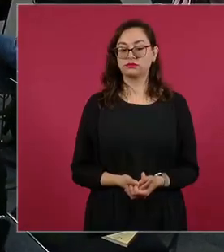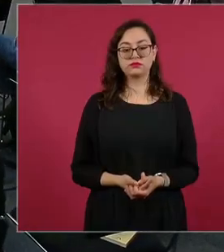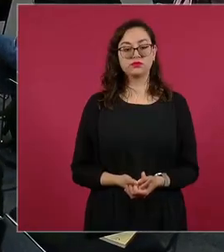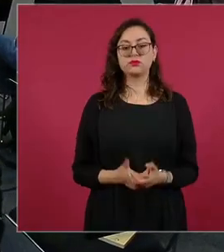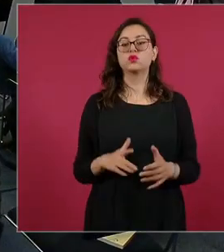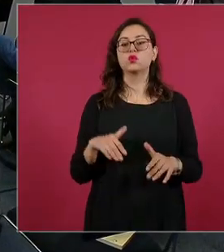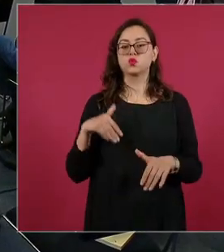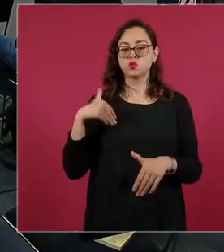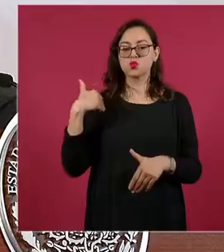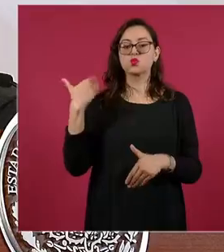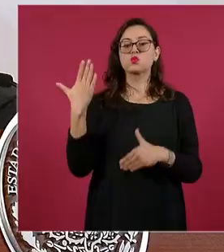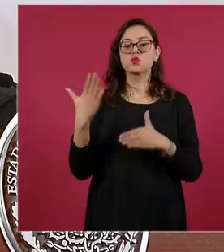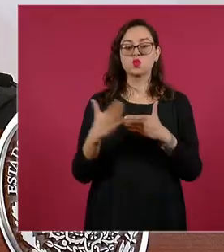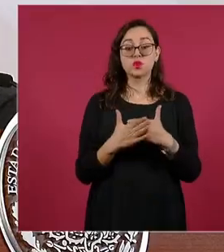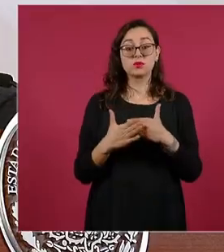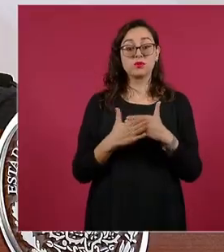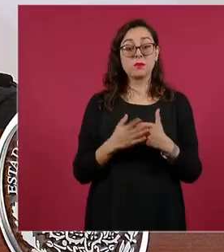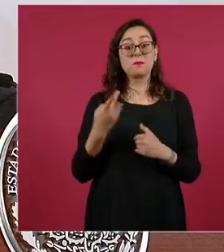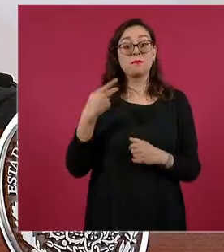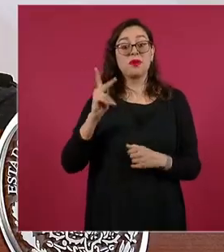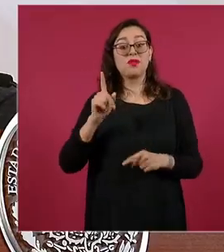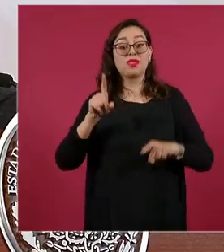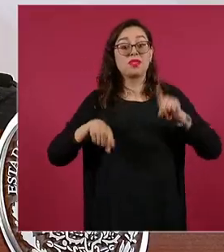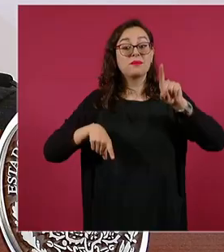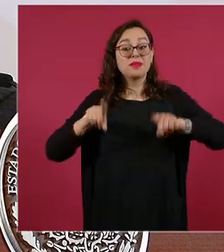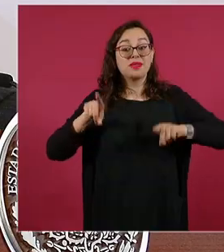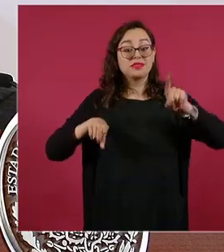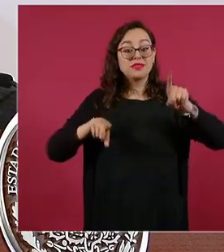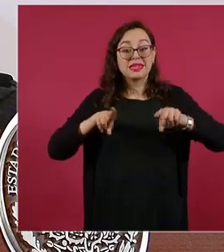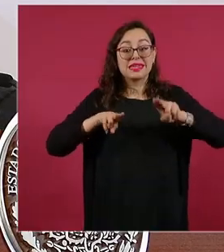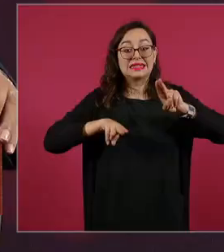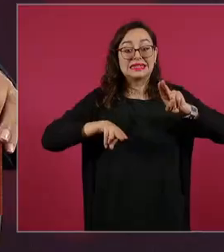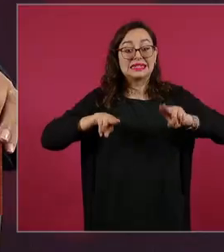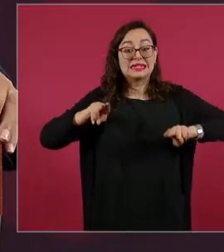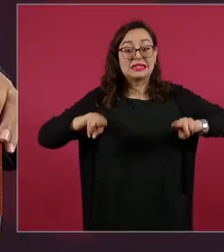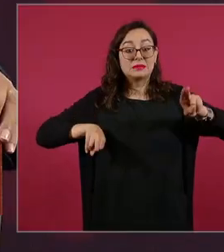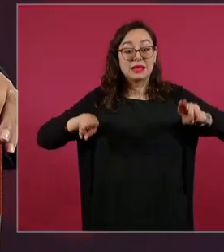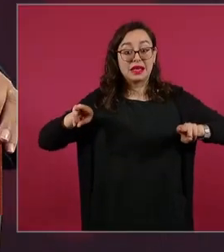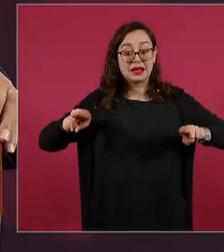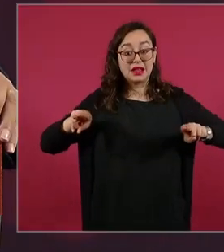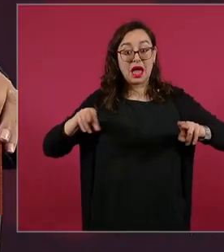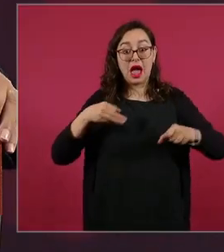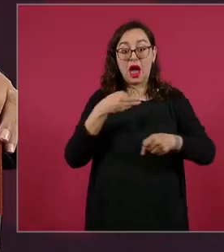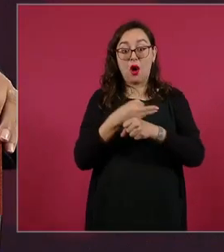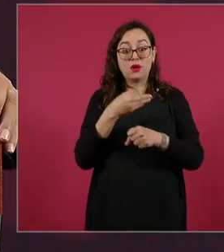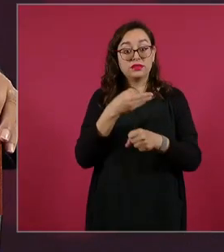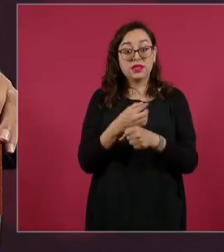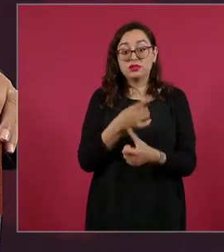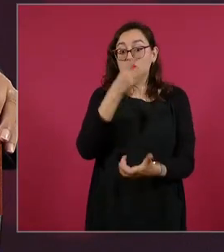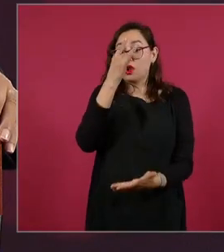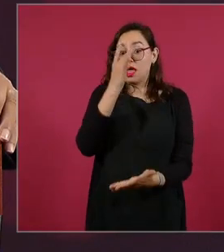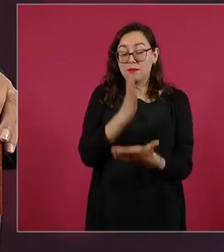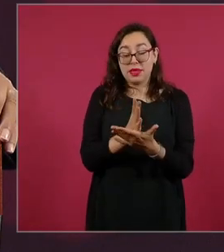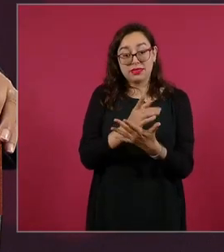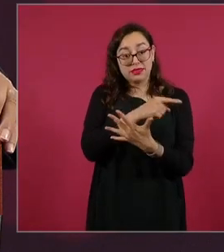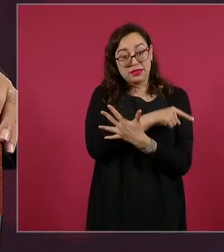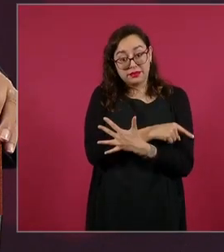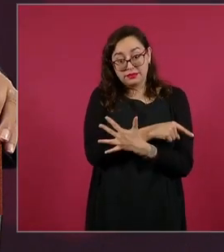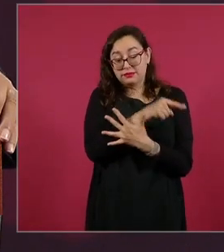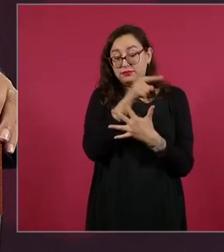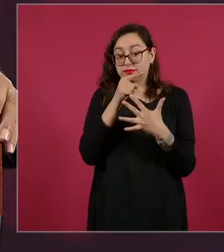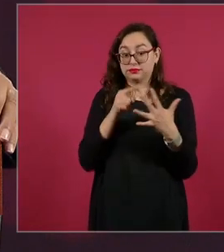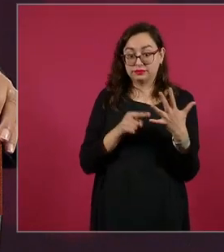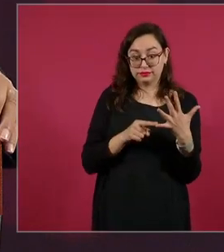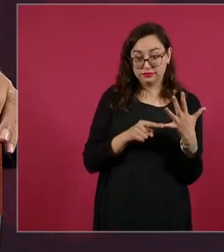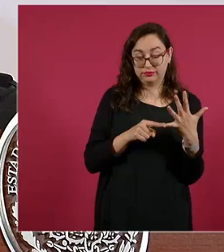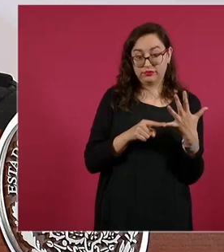universal depende del nivel solamente este no se va a